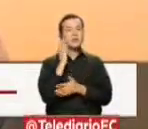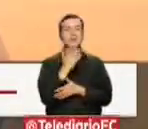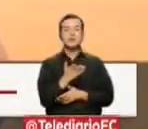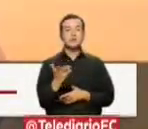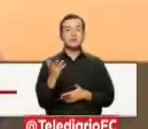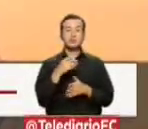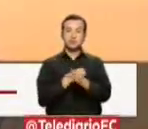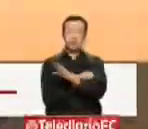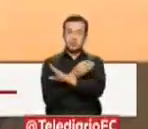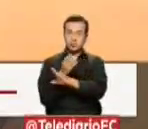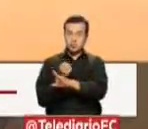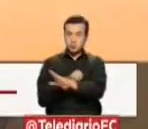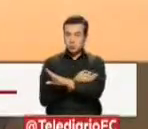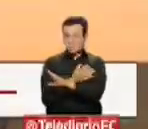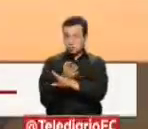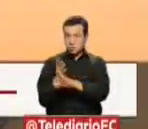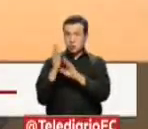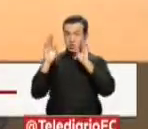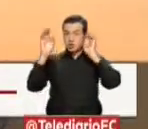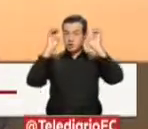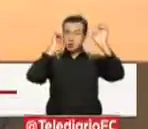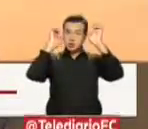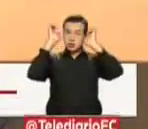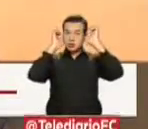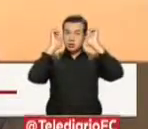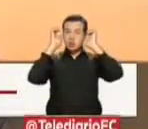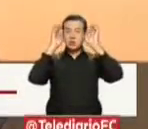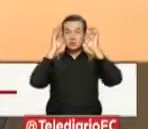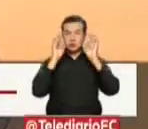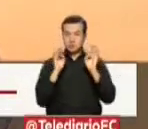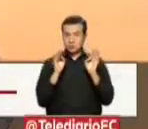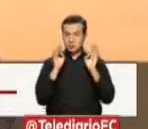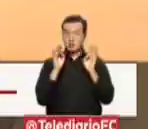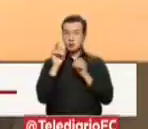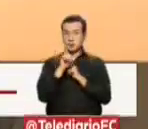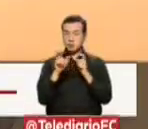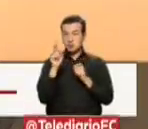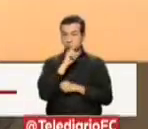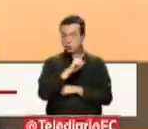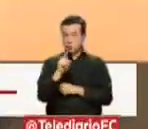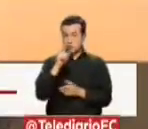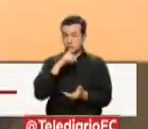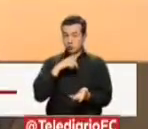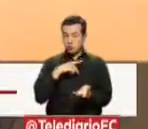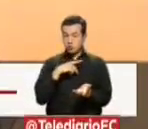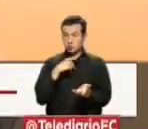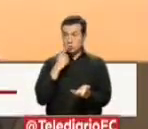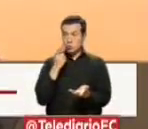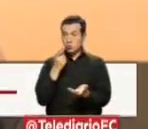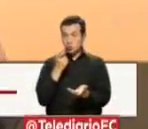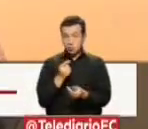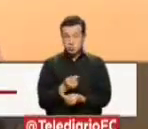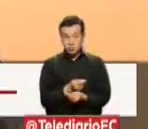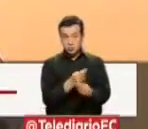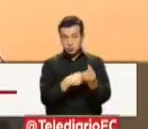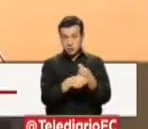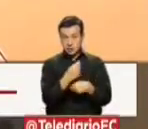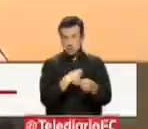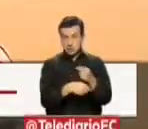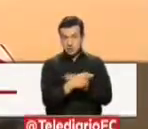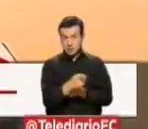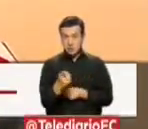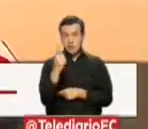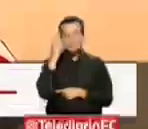se sugiere como estrategias para poder acceder a esos consumidores, teniendo en cuenta que para nosotros